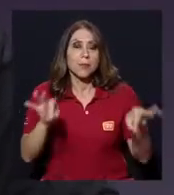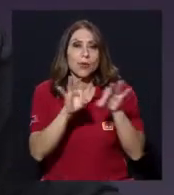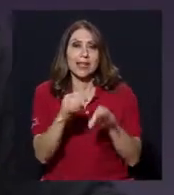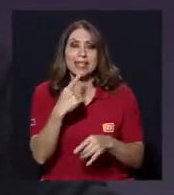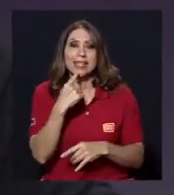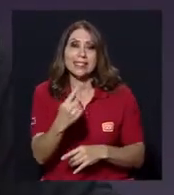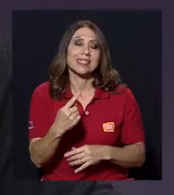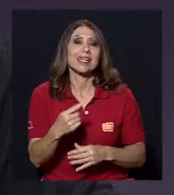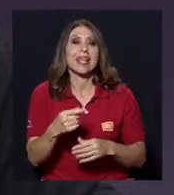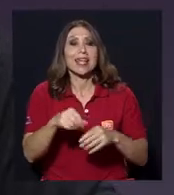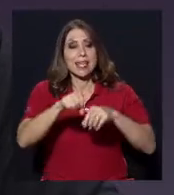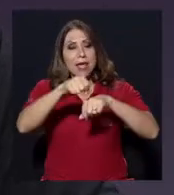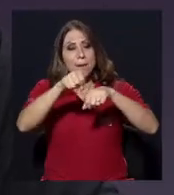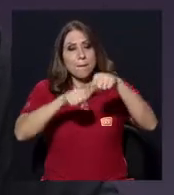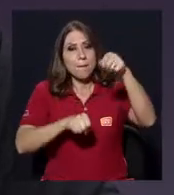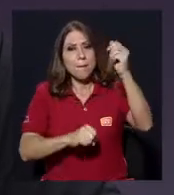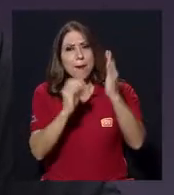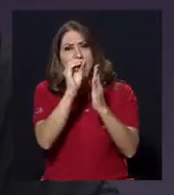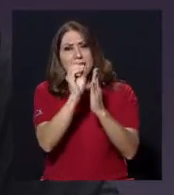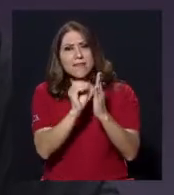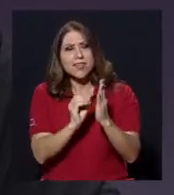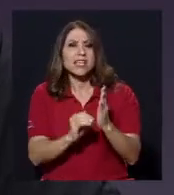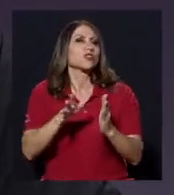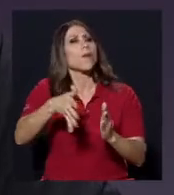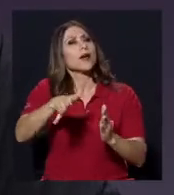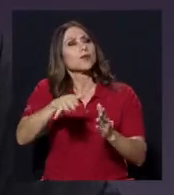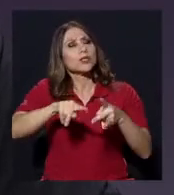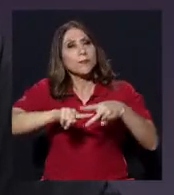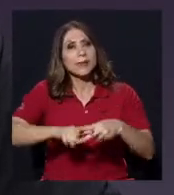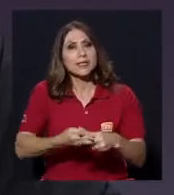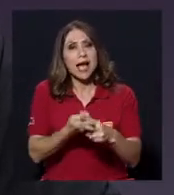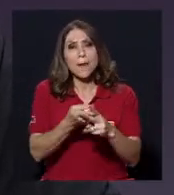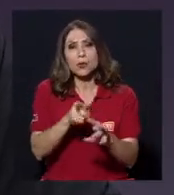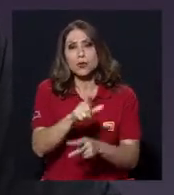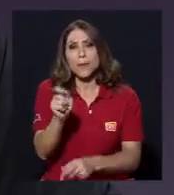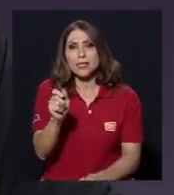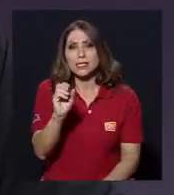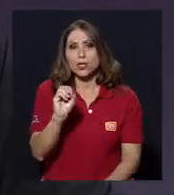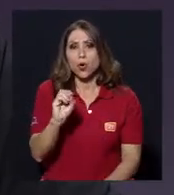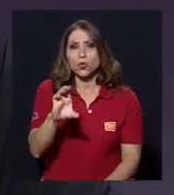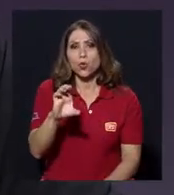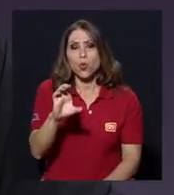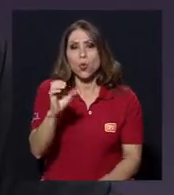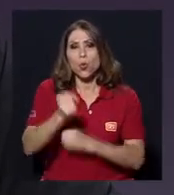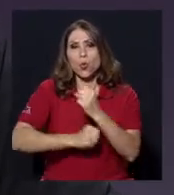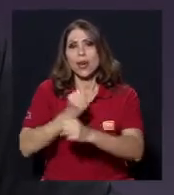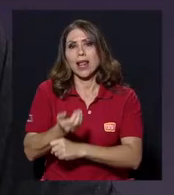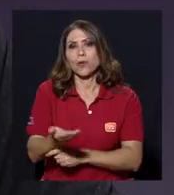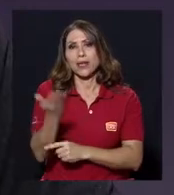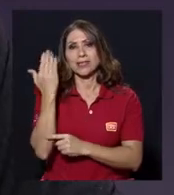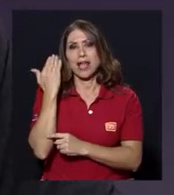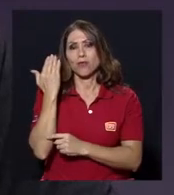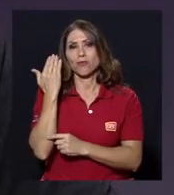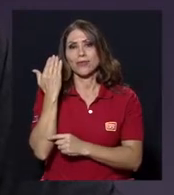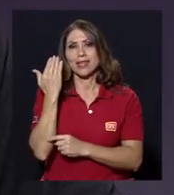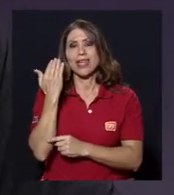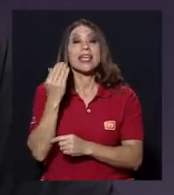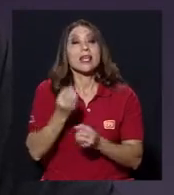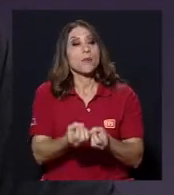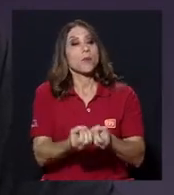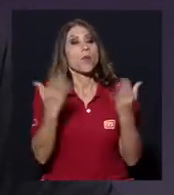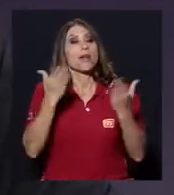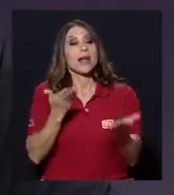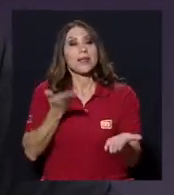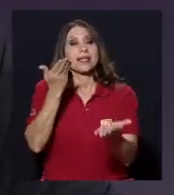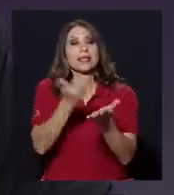manifiesto surge más o menos, lo empezamos a construir más o menos como en octubre del año pasado y se termina presentando públicamente en enero de